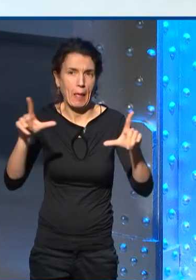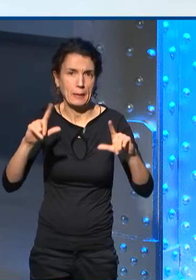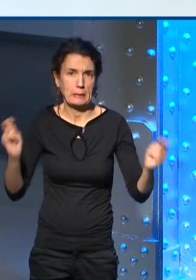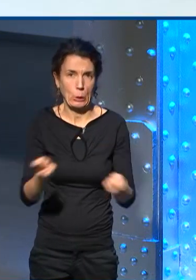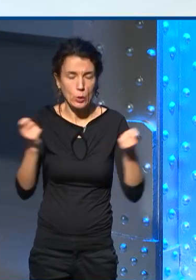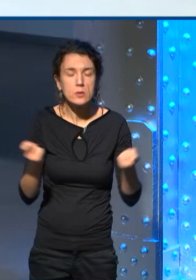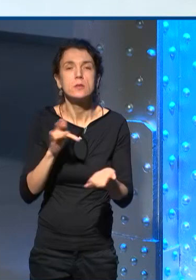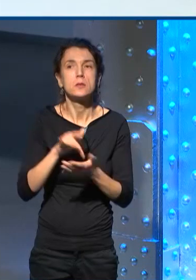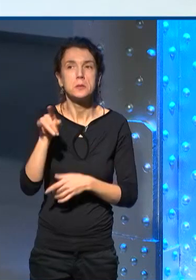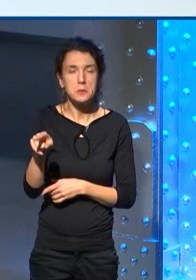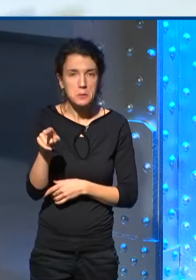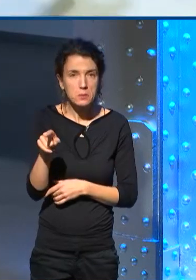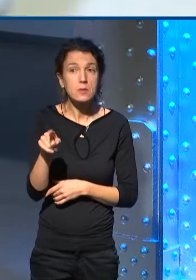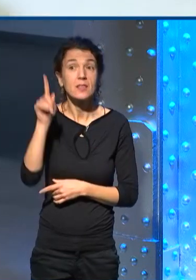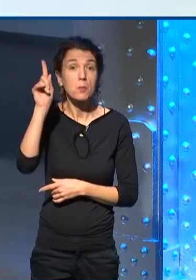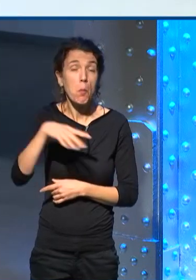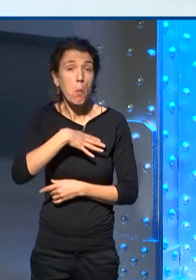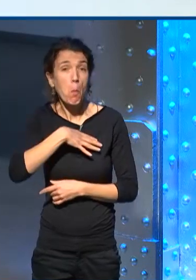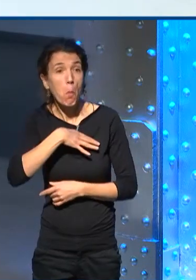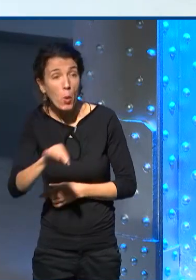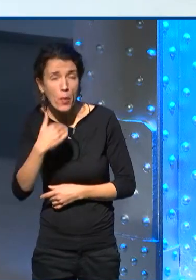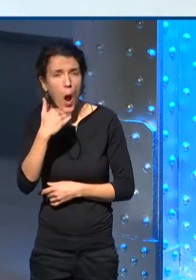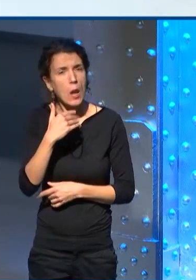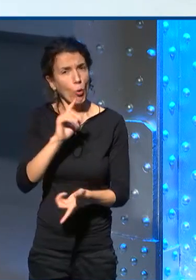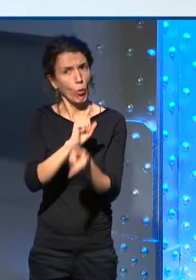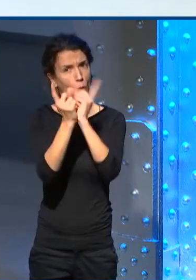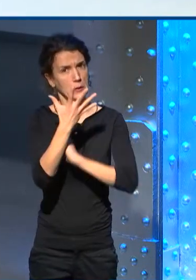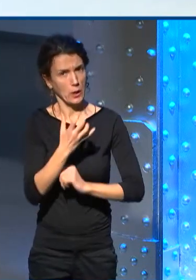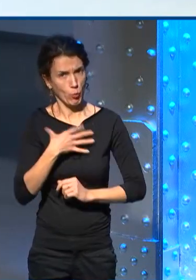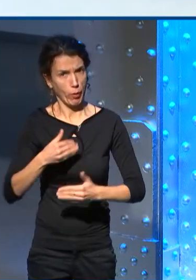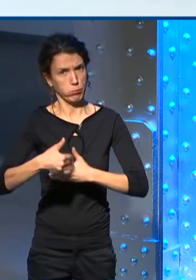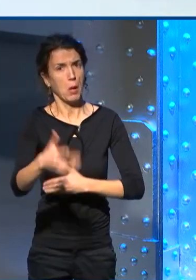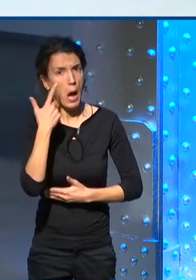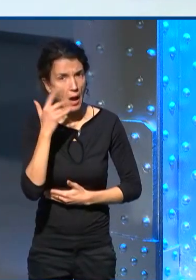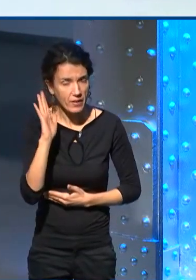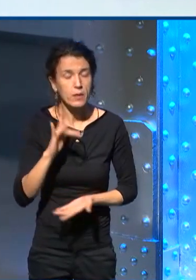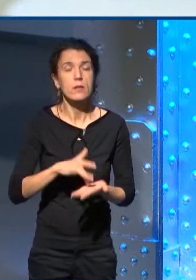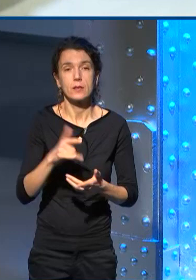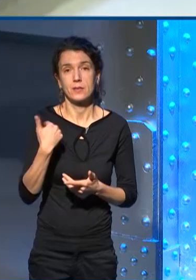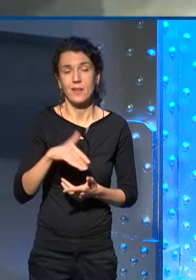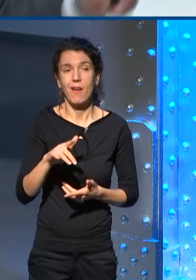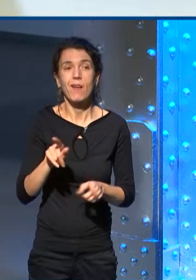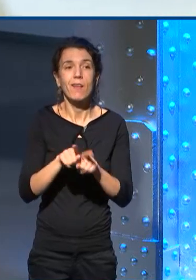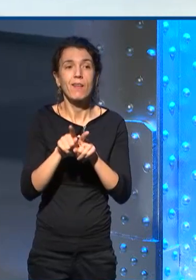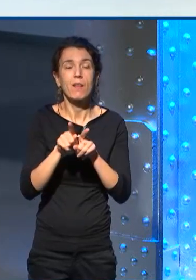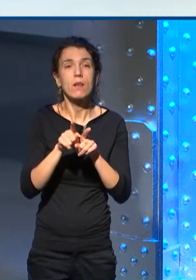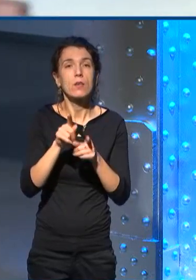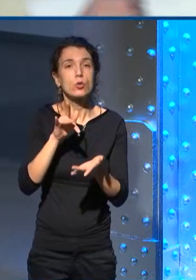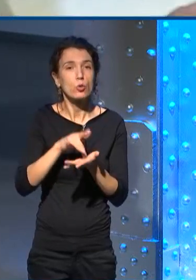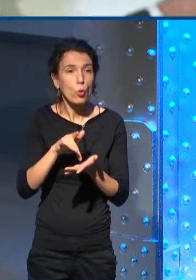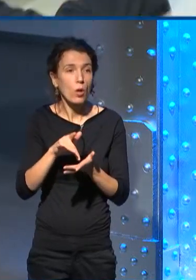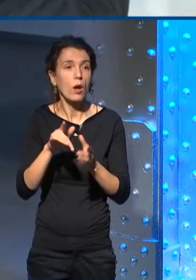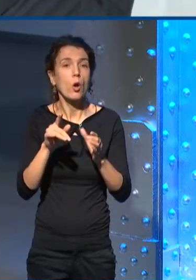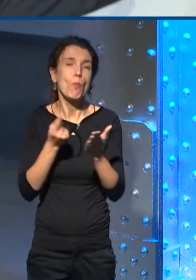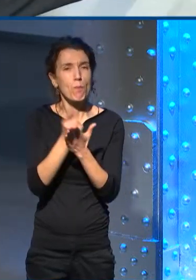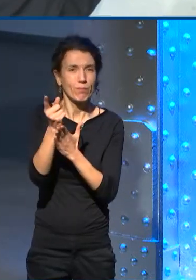Mars One, pero que a lo mejor se convierte en algo muy serio. ¿Por qué? Porque pues ya diseñó una especie de roadmap, una hoja de